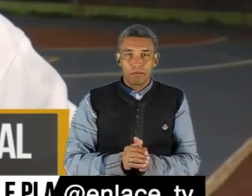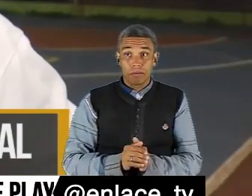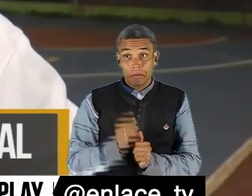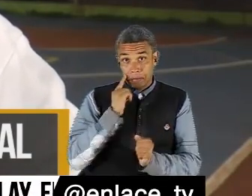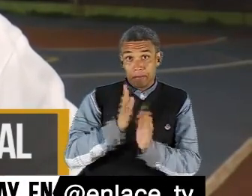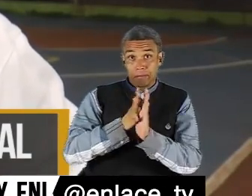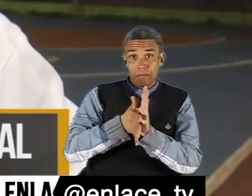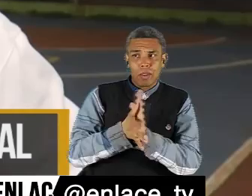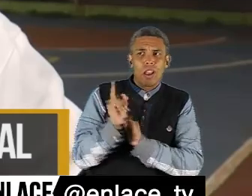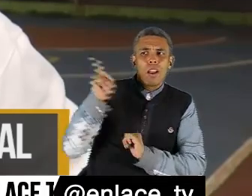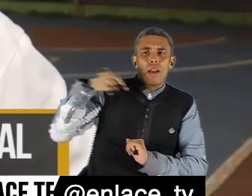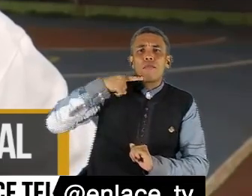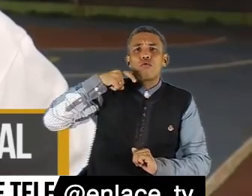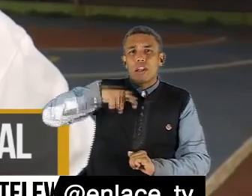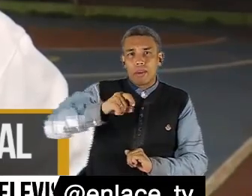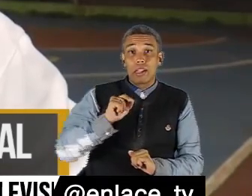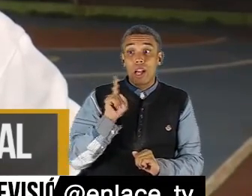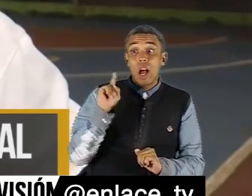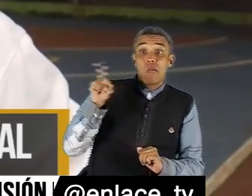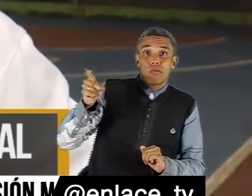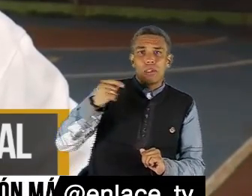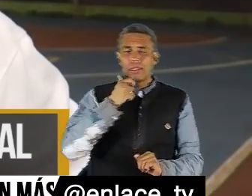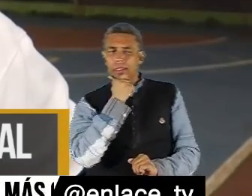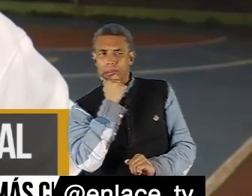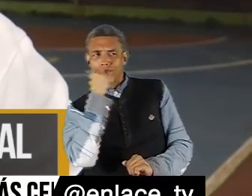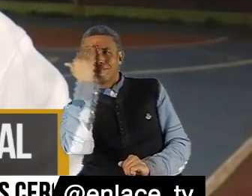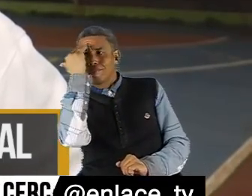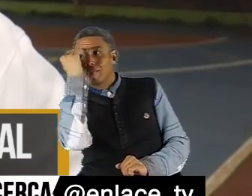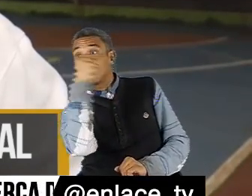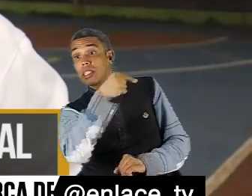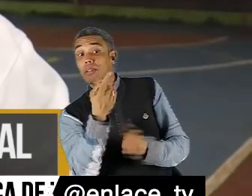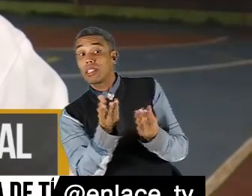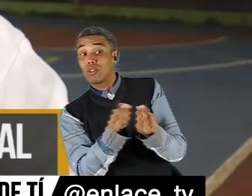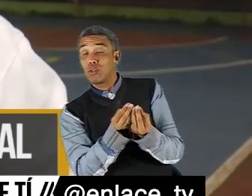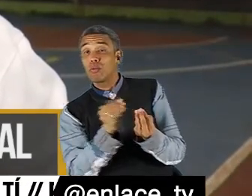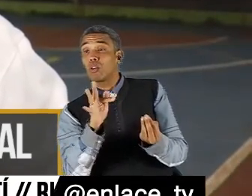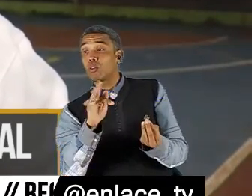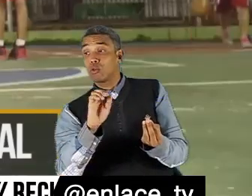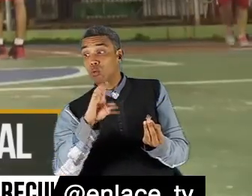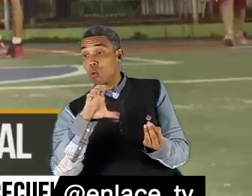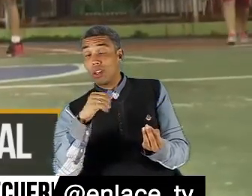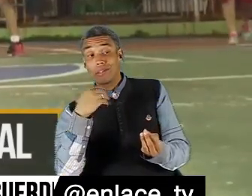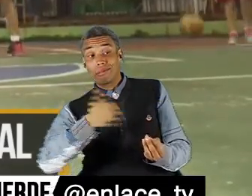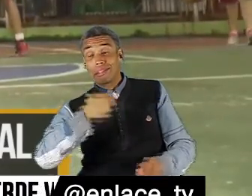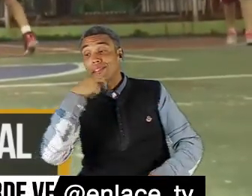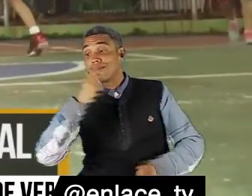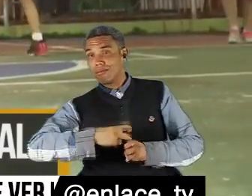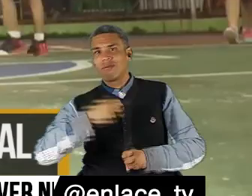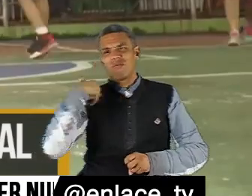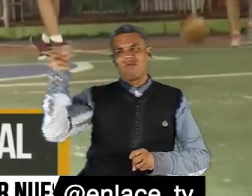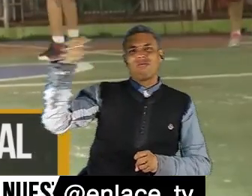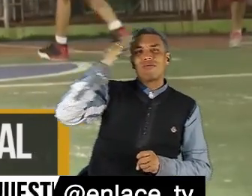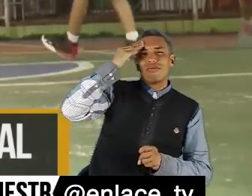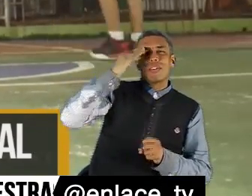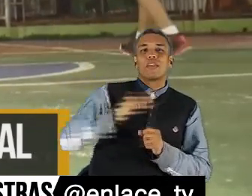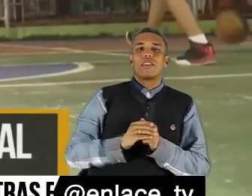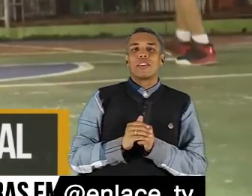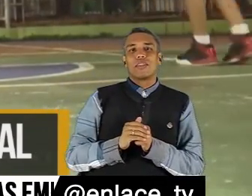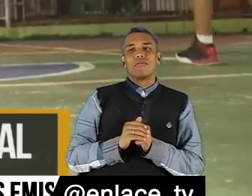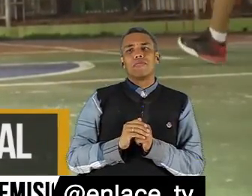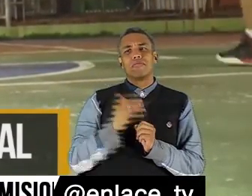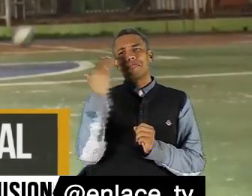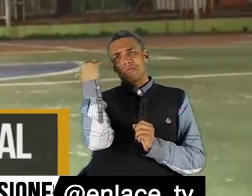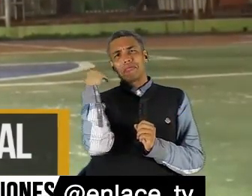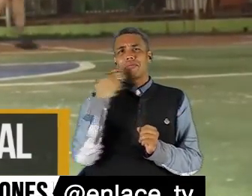ya nos conocen. Jugamos en el torneo de TIE, nos ve muy bien, quedamos campeones. Y posteriormente,